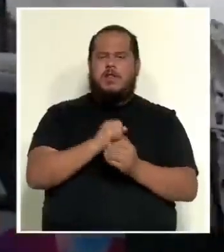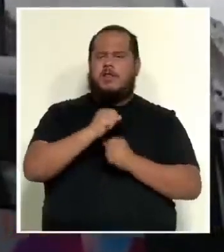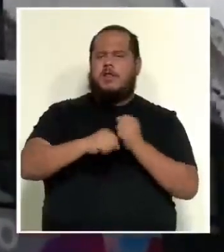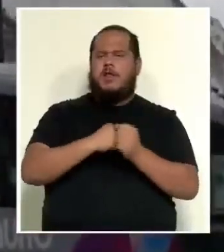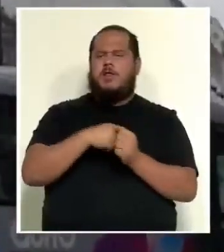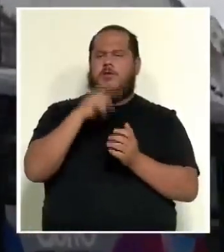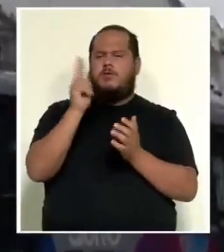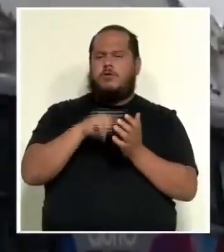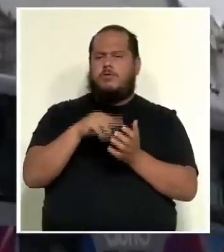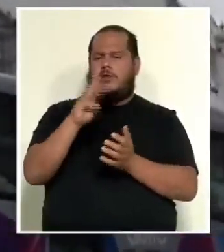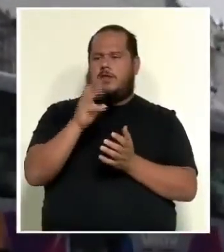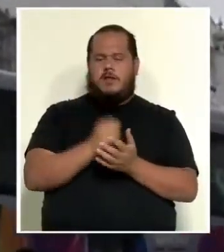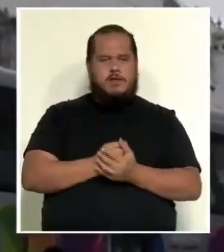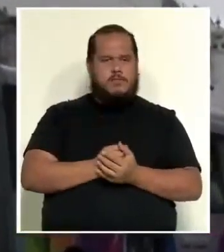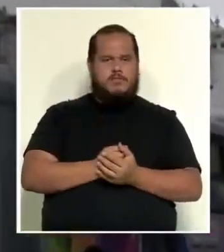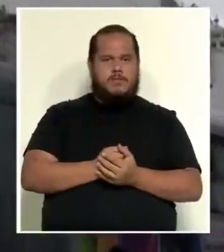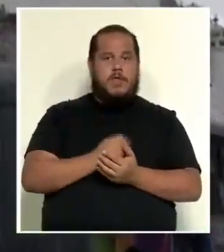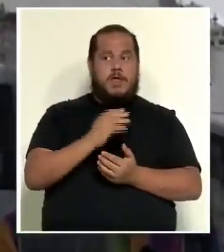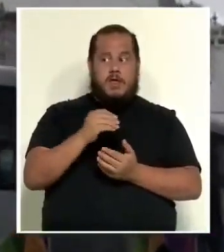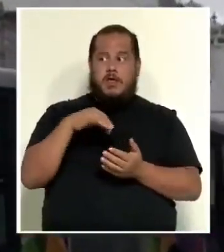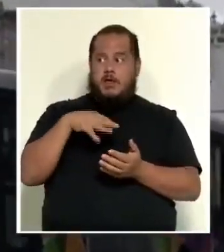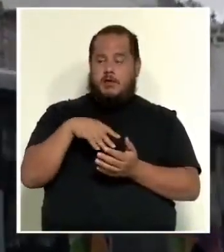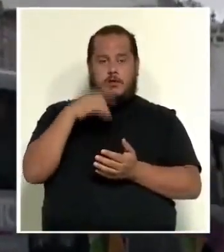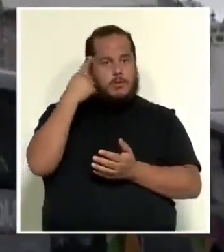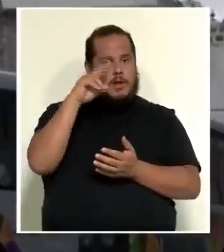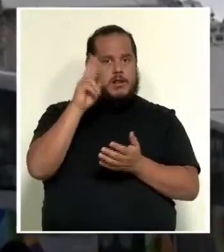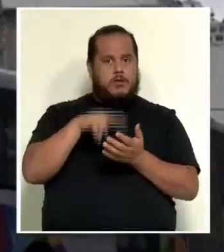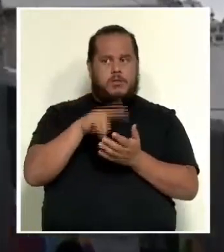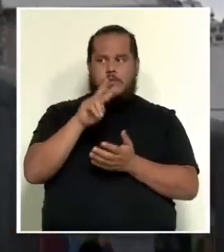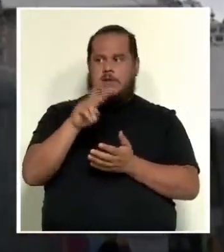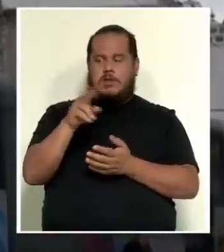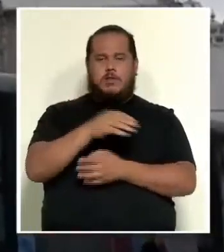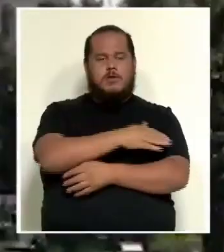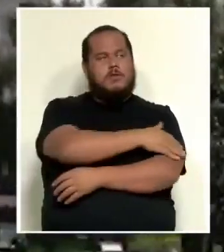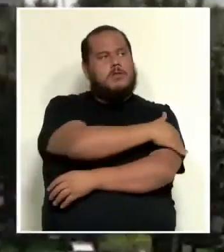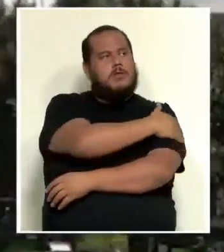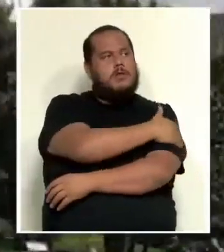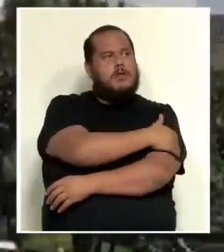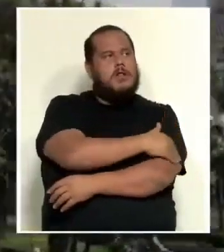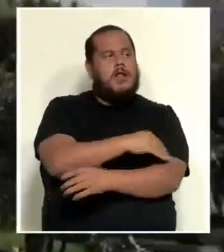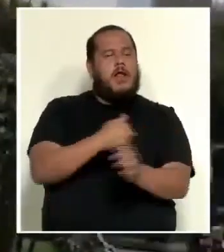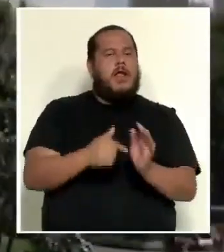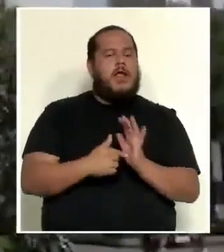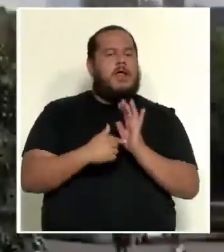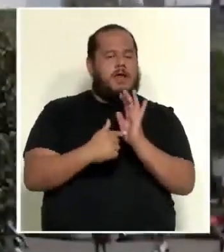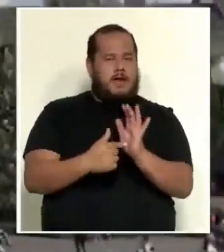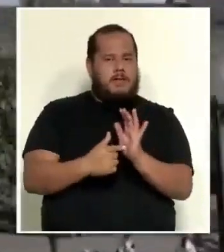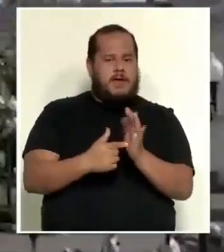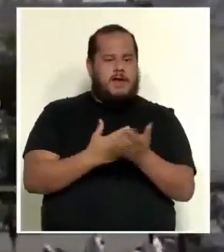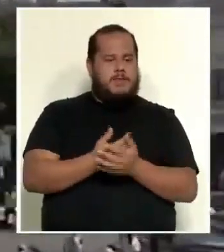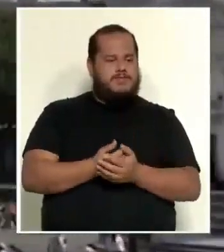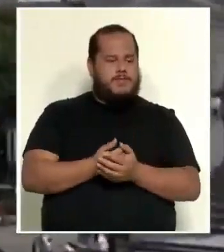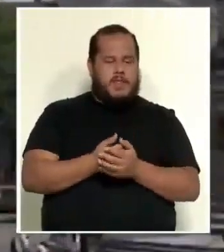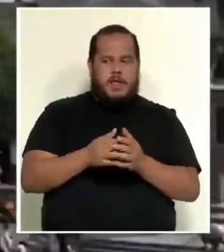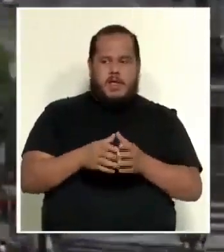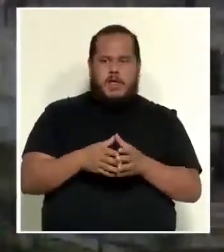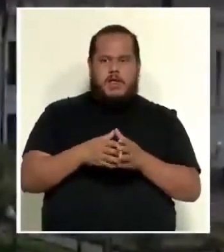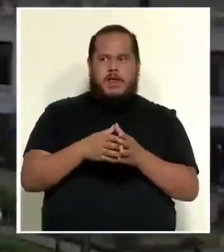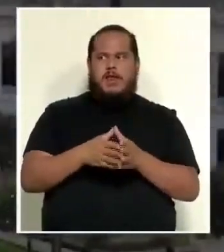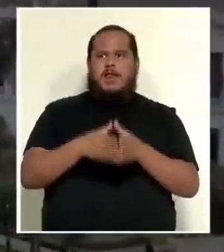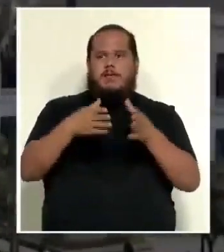año 2006 y el estudio para el 2022 revela la mayor degradación en